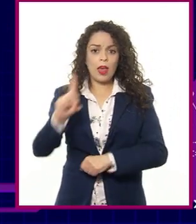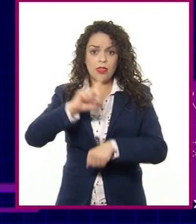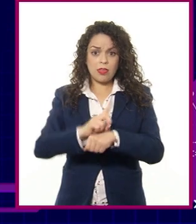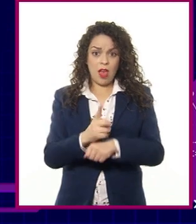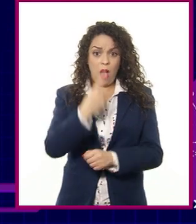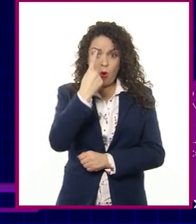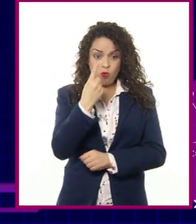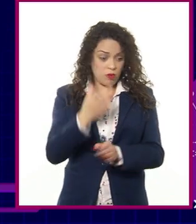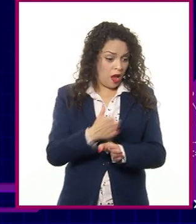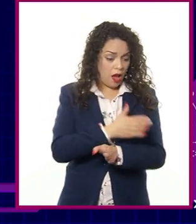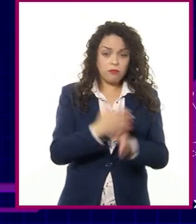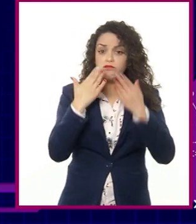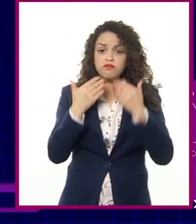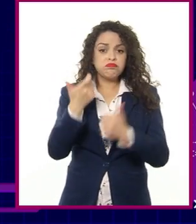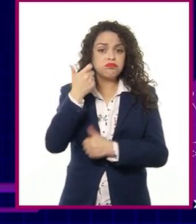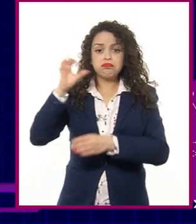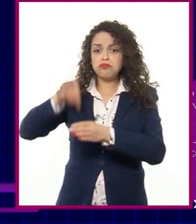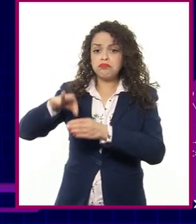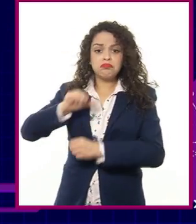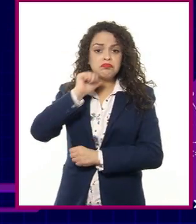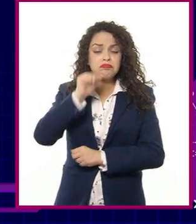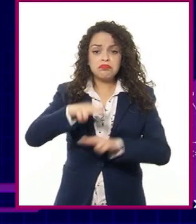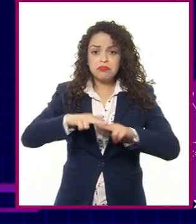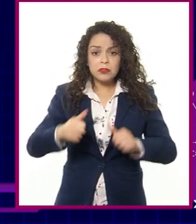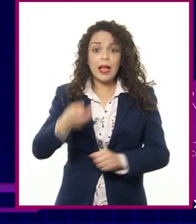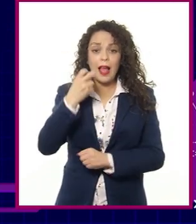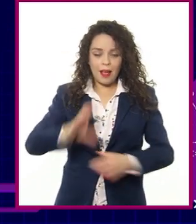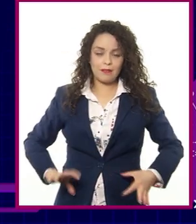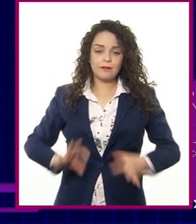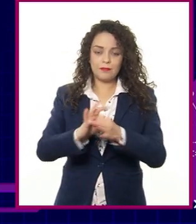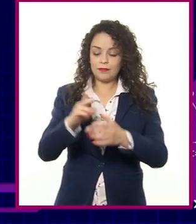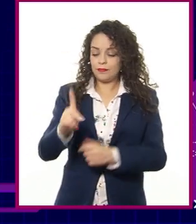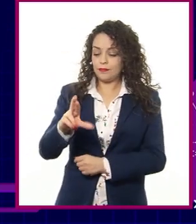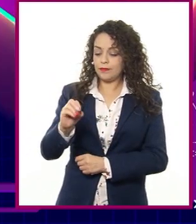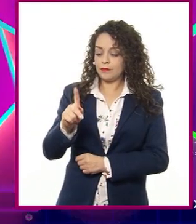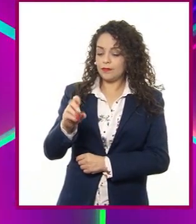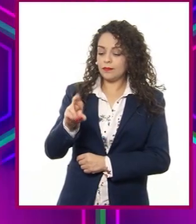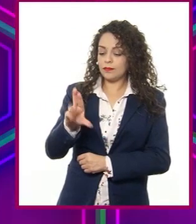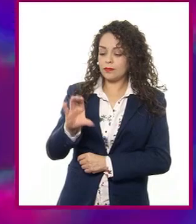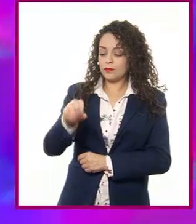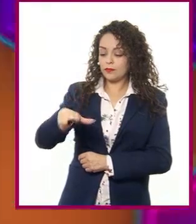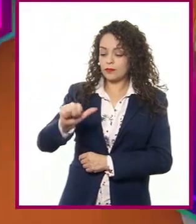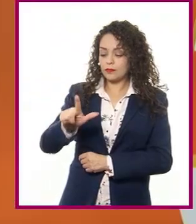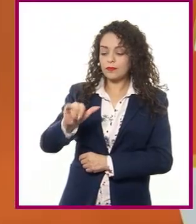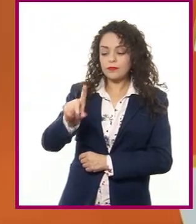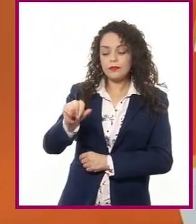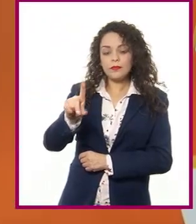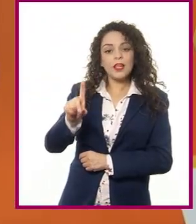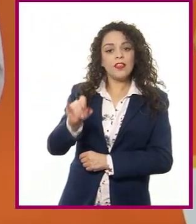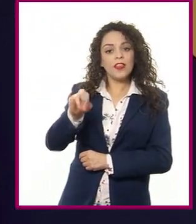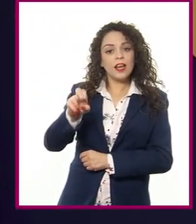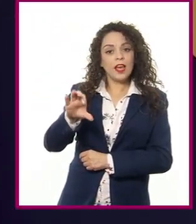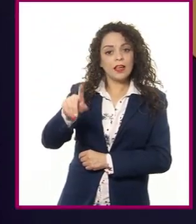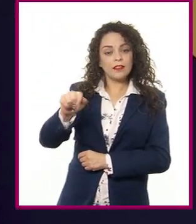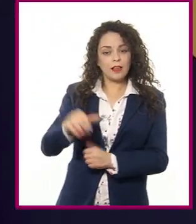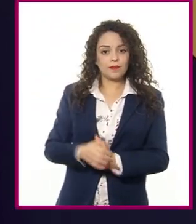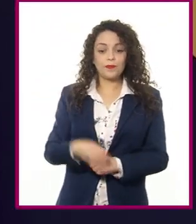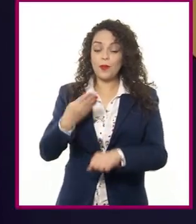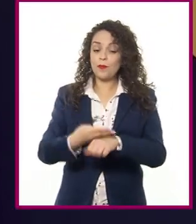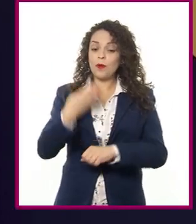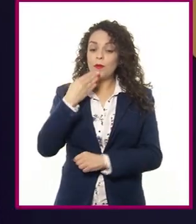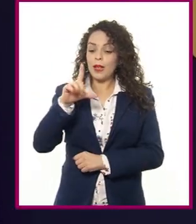tenía ahorros. Por lo tanto, la relación es de proporcionalidad directa. Muy bien, Leslie.